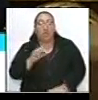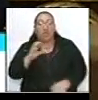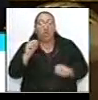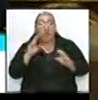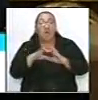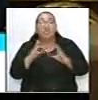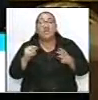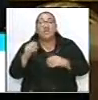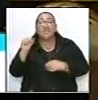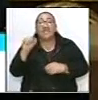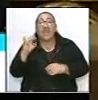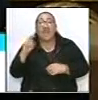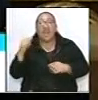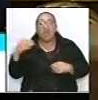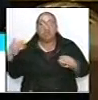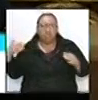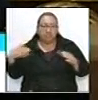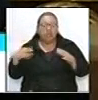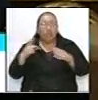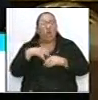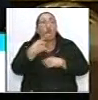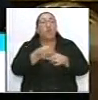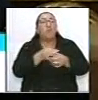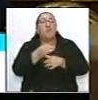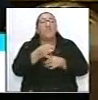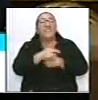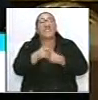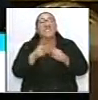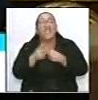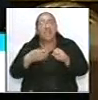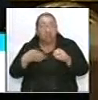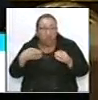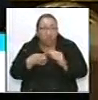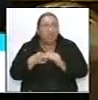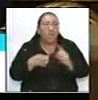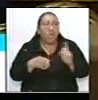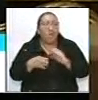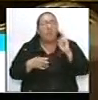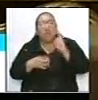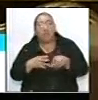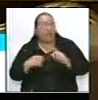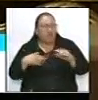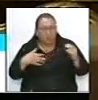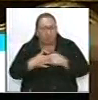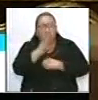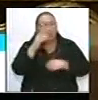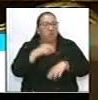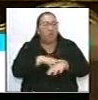¿Qué tipo de armas no letales podrían usar o no? Todas son preguntas que están dando vueltas.